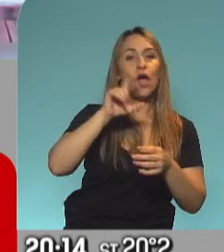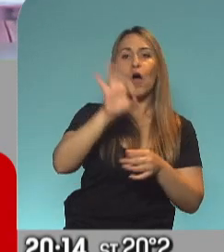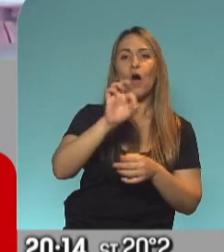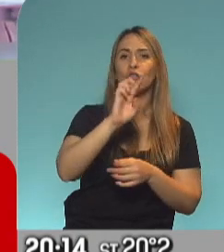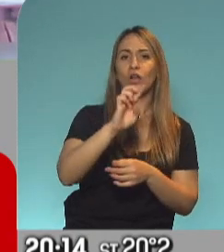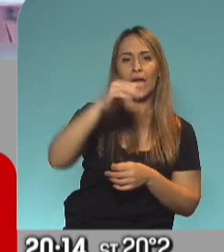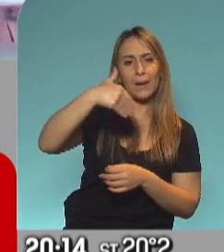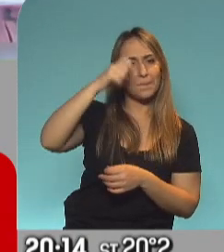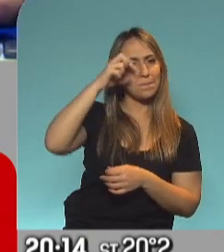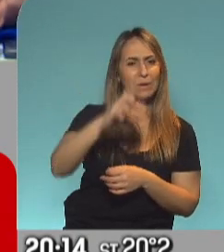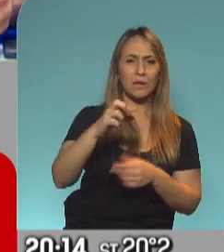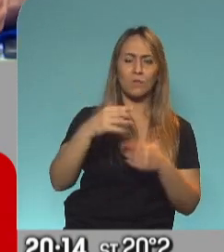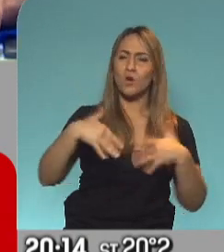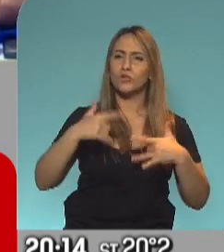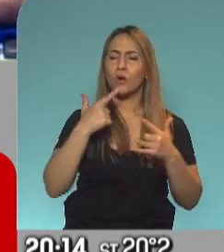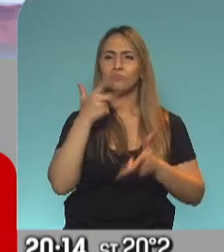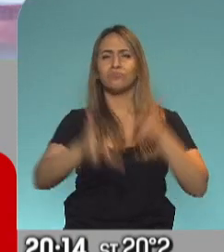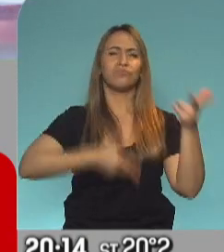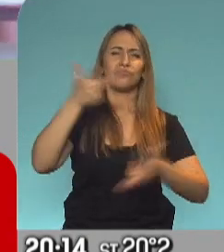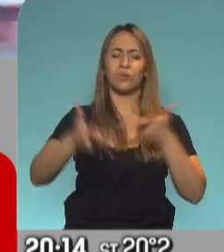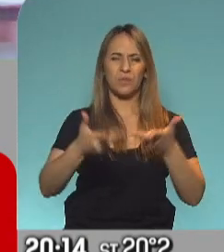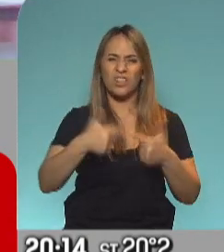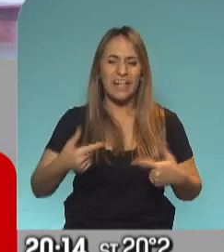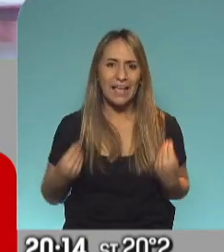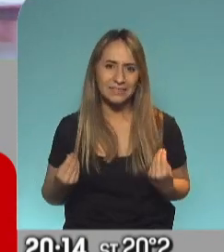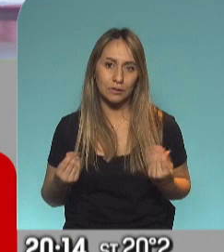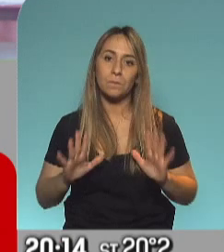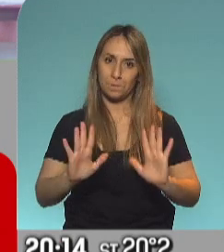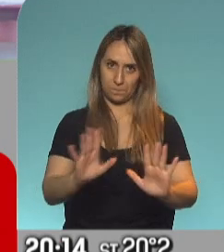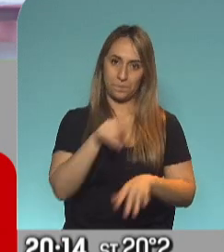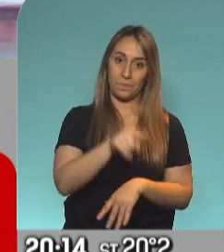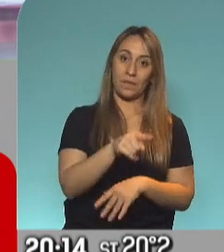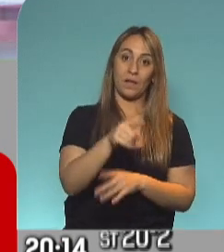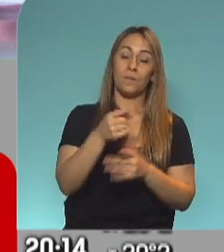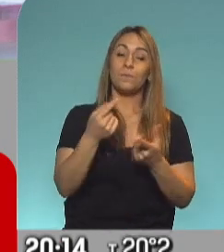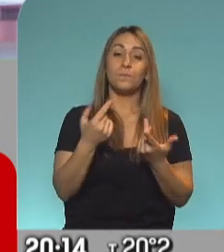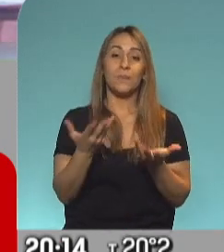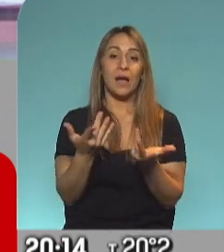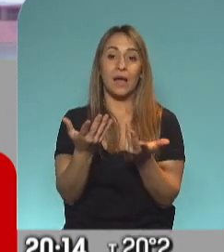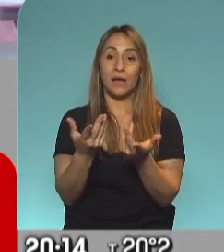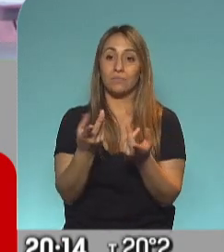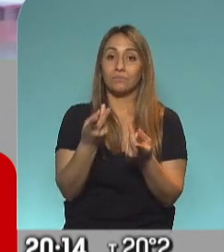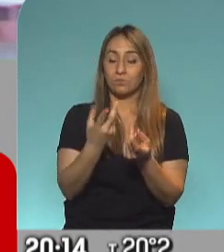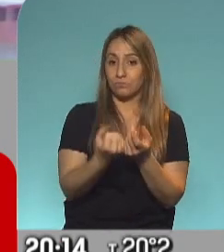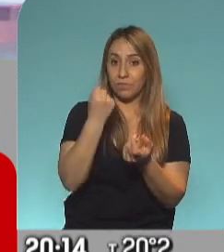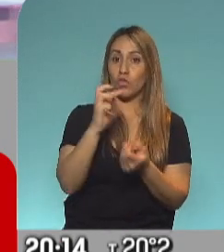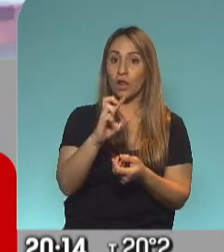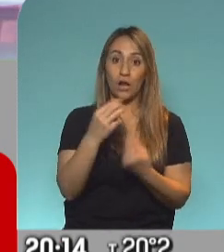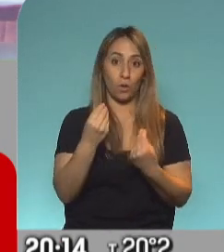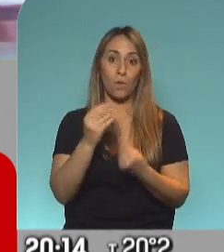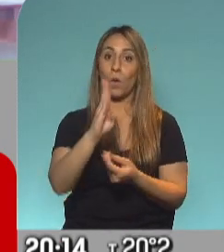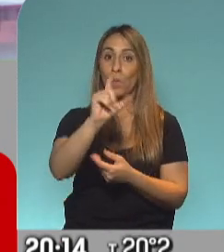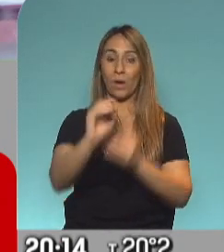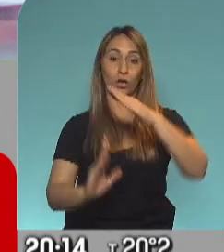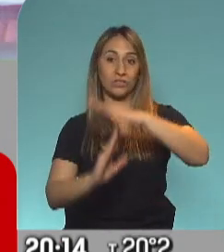mucho y no todo mundo sabe que es bueno exactamente haber una forma de hacerse dólares es comprando en el banco central cuando todos